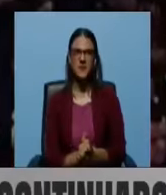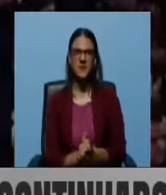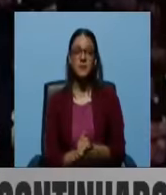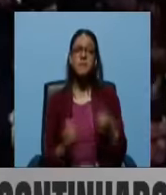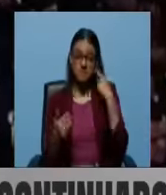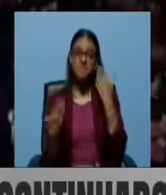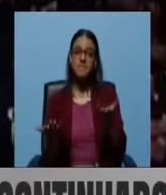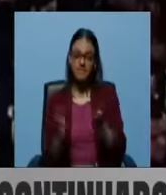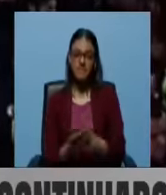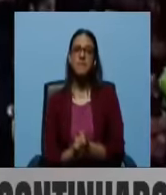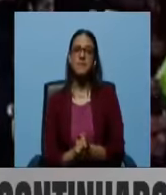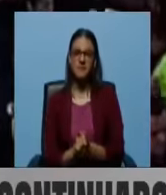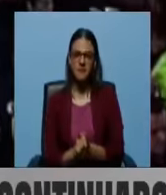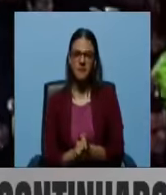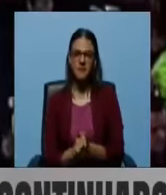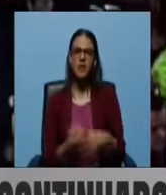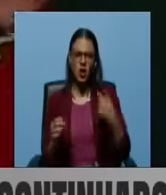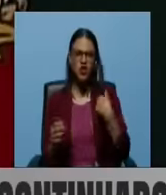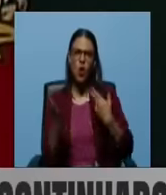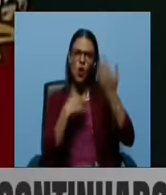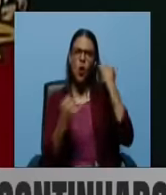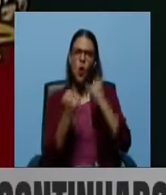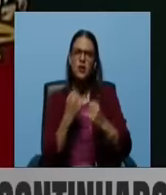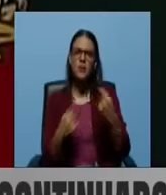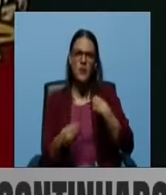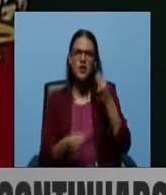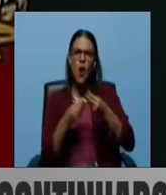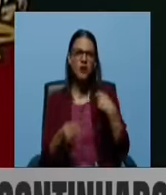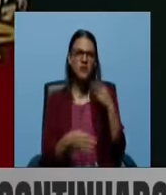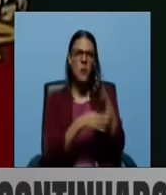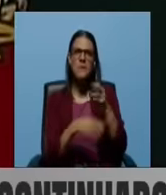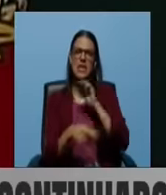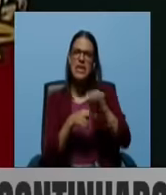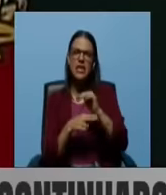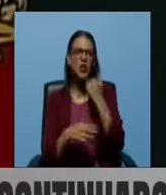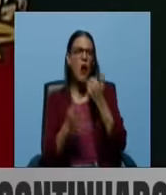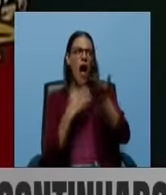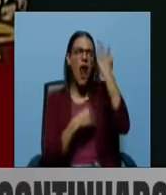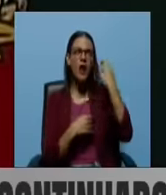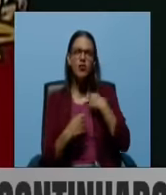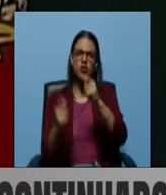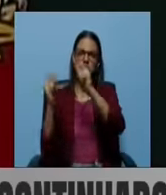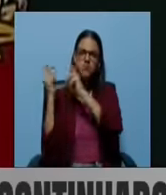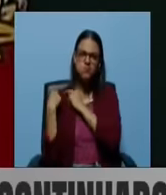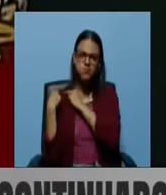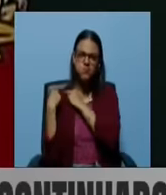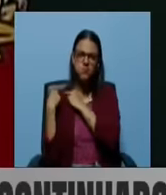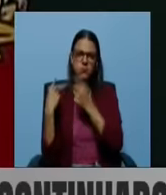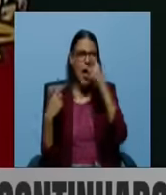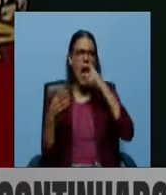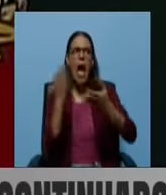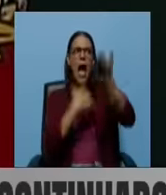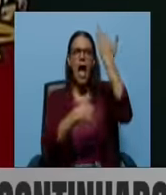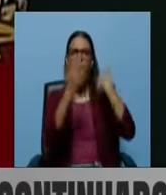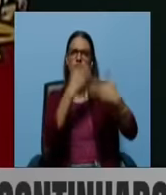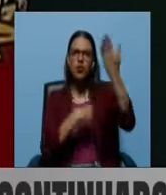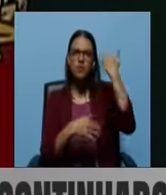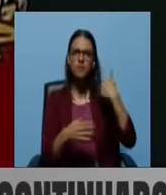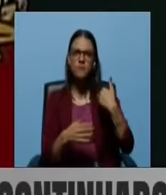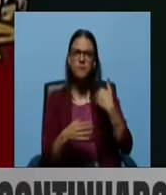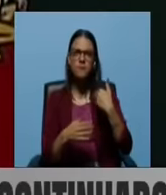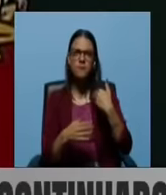Mire, yo fui la última vez que yo fui ministro de algo, fue hace años,